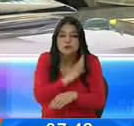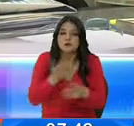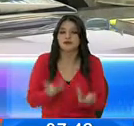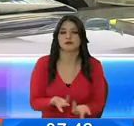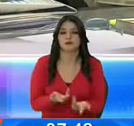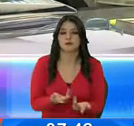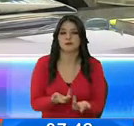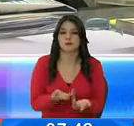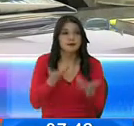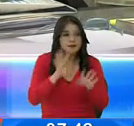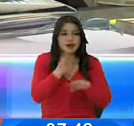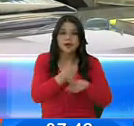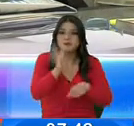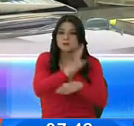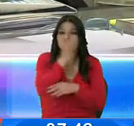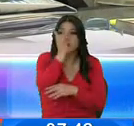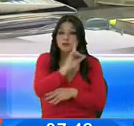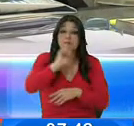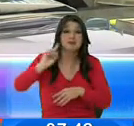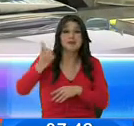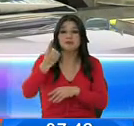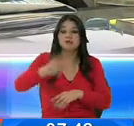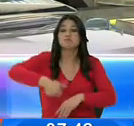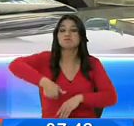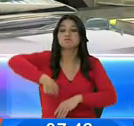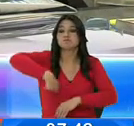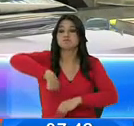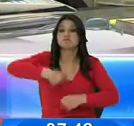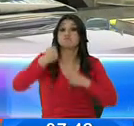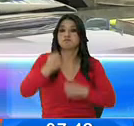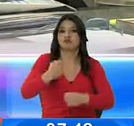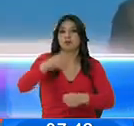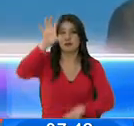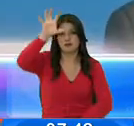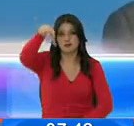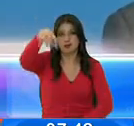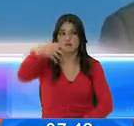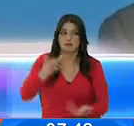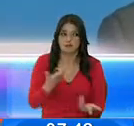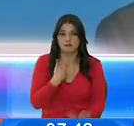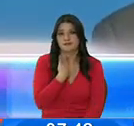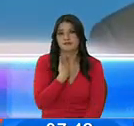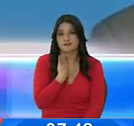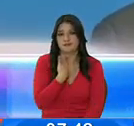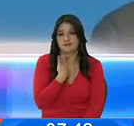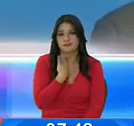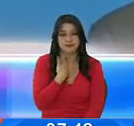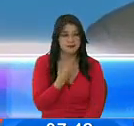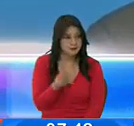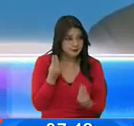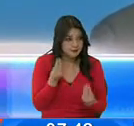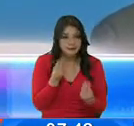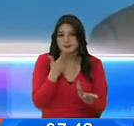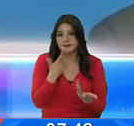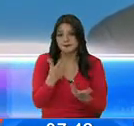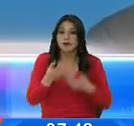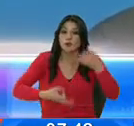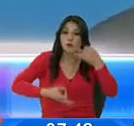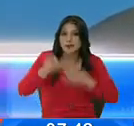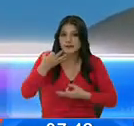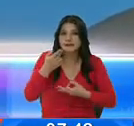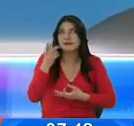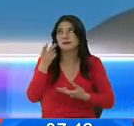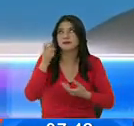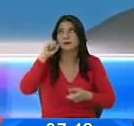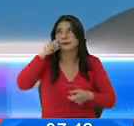de la asamblea nacional que es el primer poder del estado y hacer en serio recto pues aquella barbaridad y aquí en el juez que ni siquiera quiero